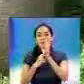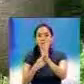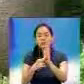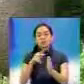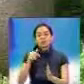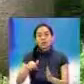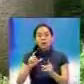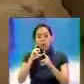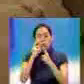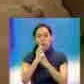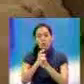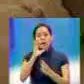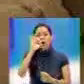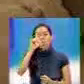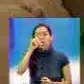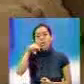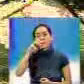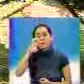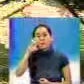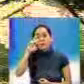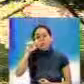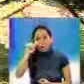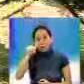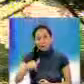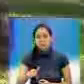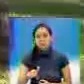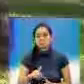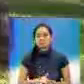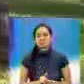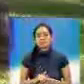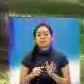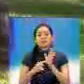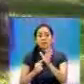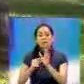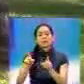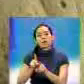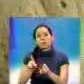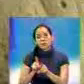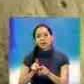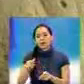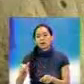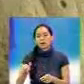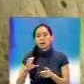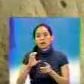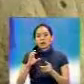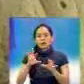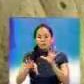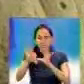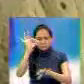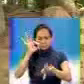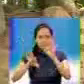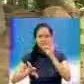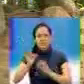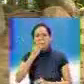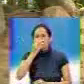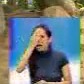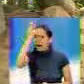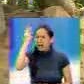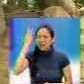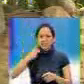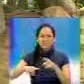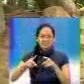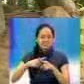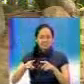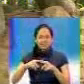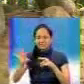de la cultura olmeca y del estilo maya. También destacan este tipo de escultura llamado barribones. El director